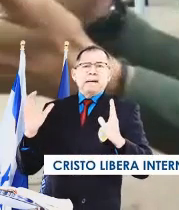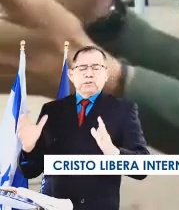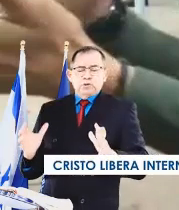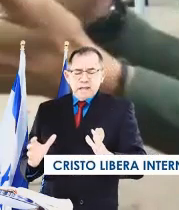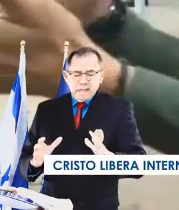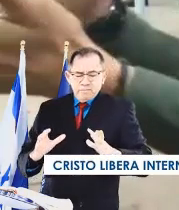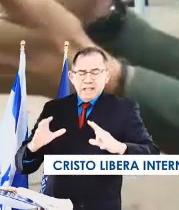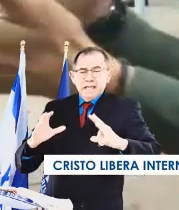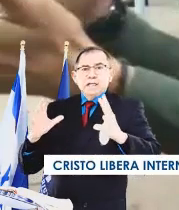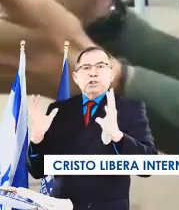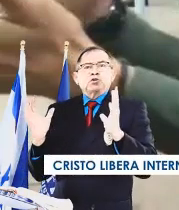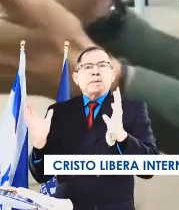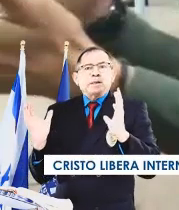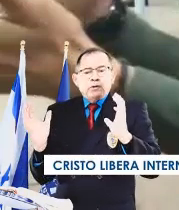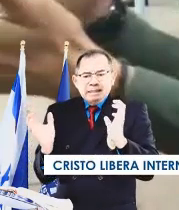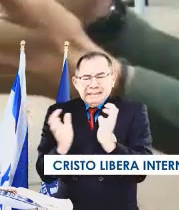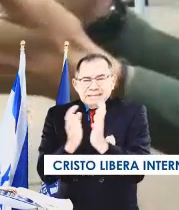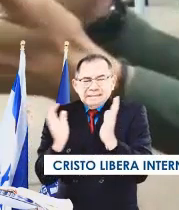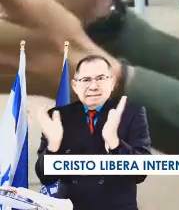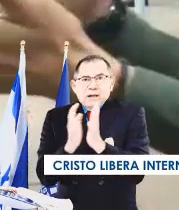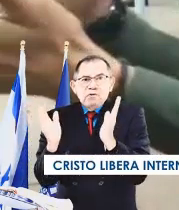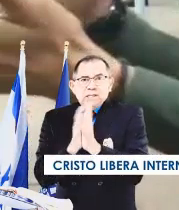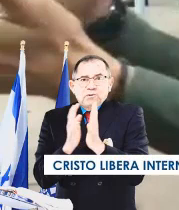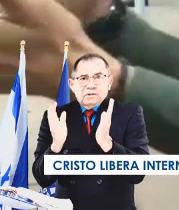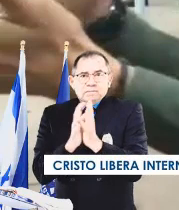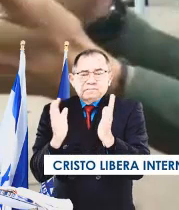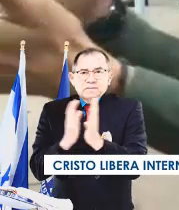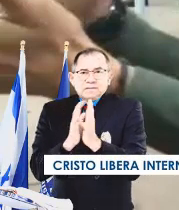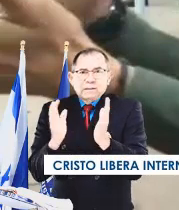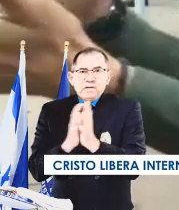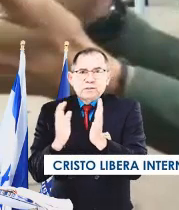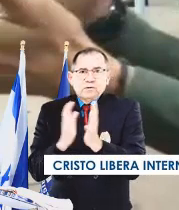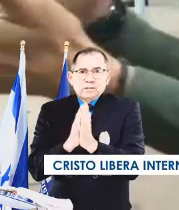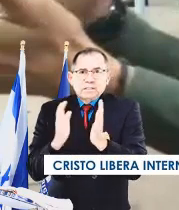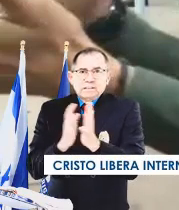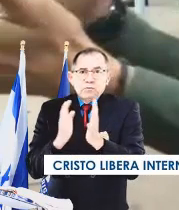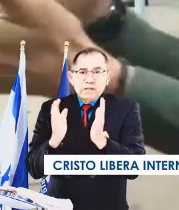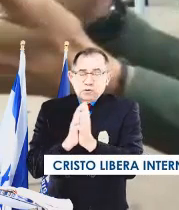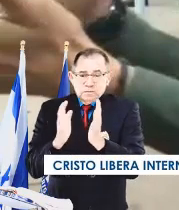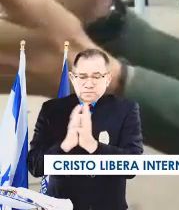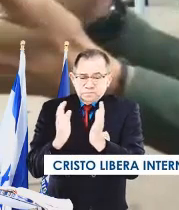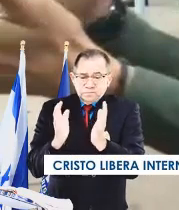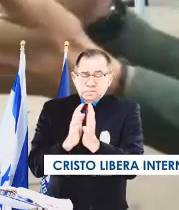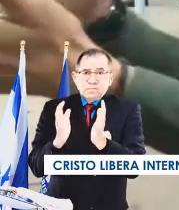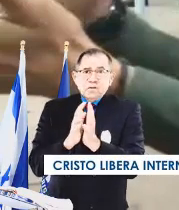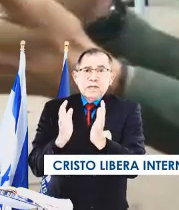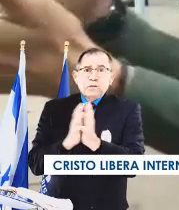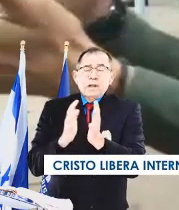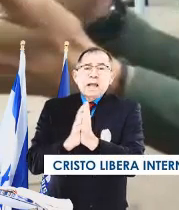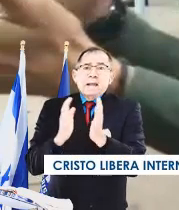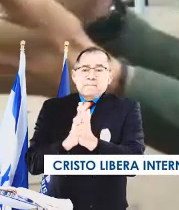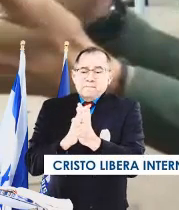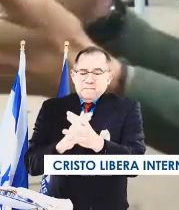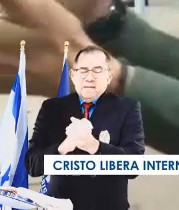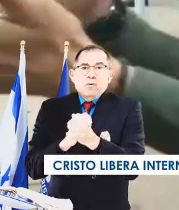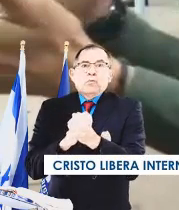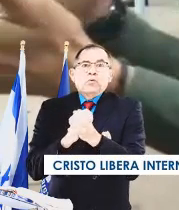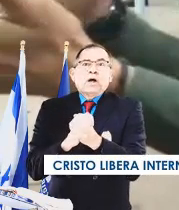miles pastores ahí entonces pastores se están uniendo se están uniendo se está uniendo miedo